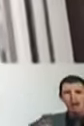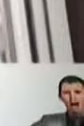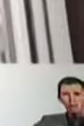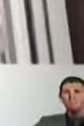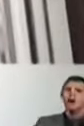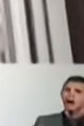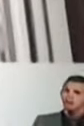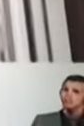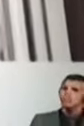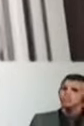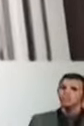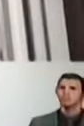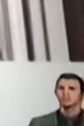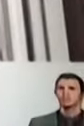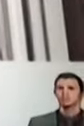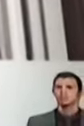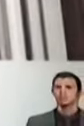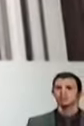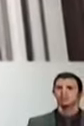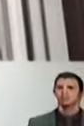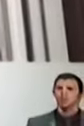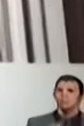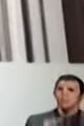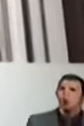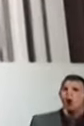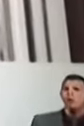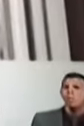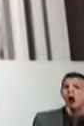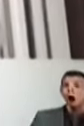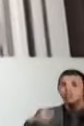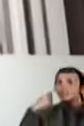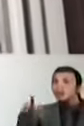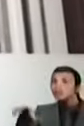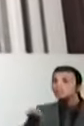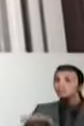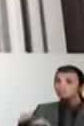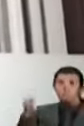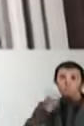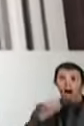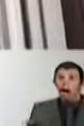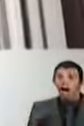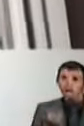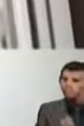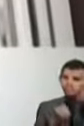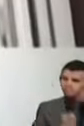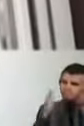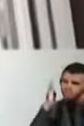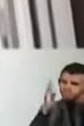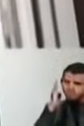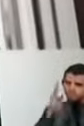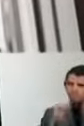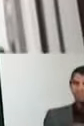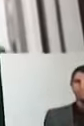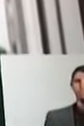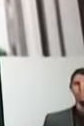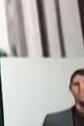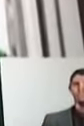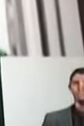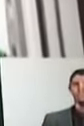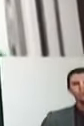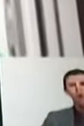con la cuarentena un poco con más rigor para que la población cumpla todas estas medidas y nosotros podamos